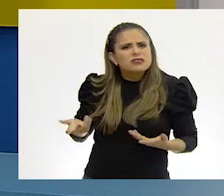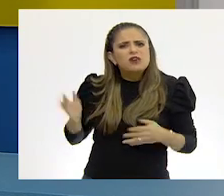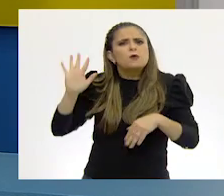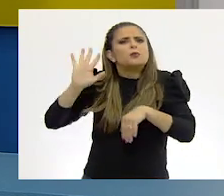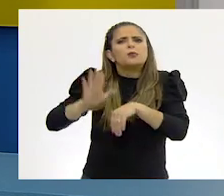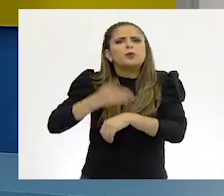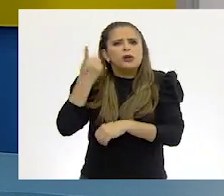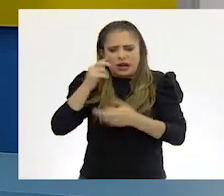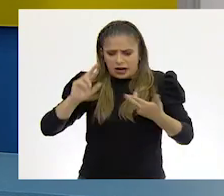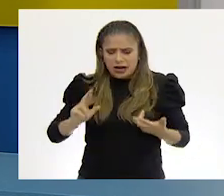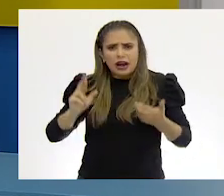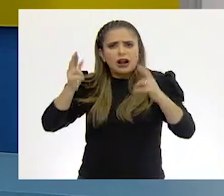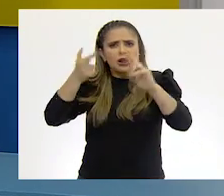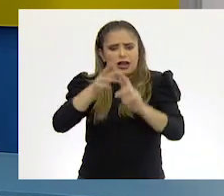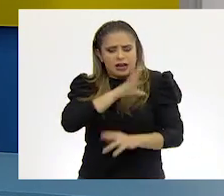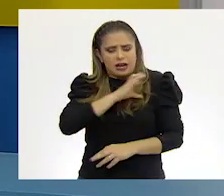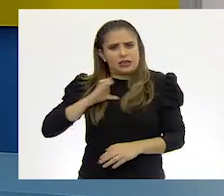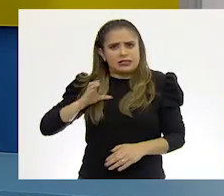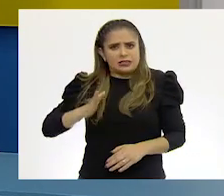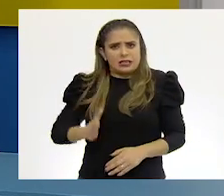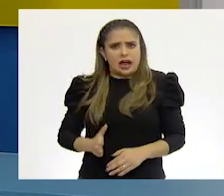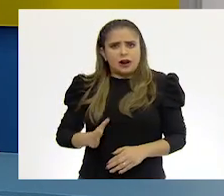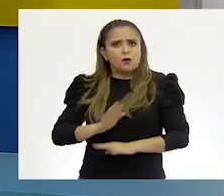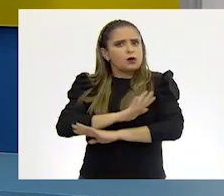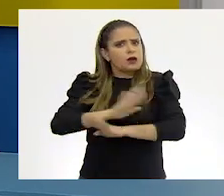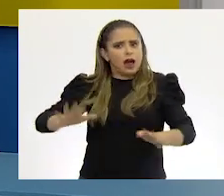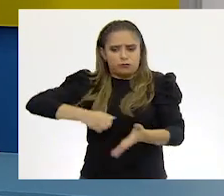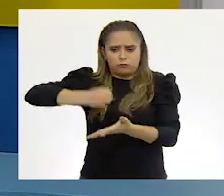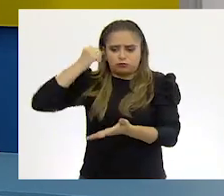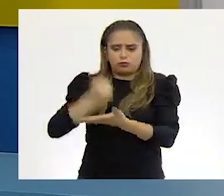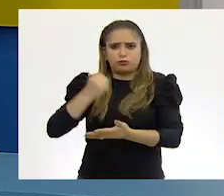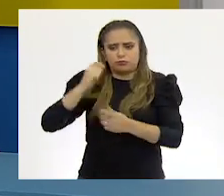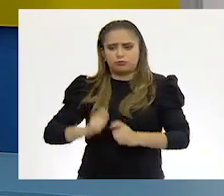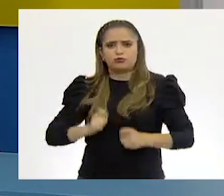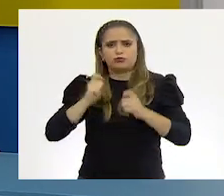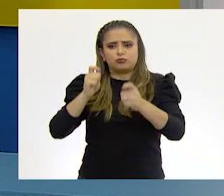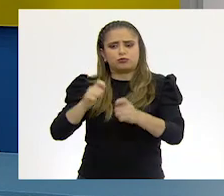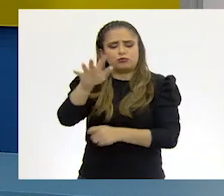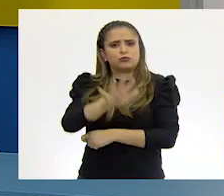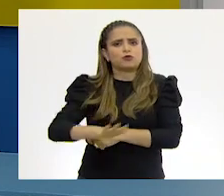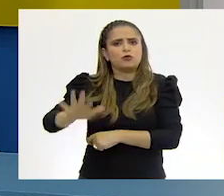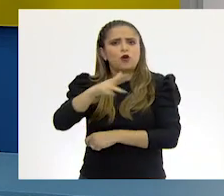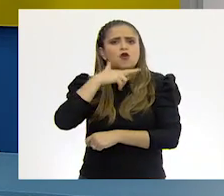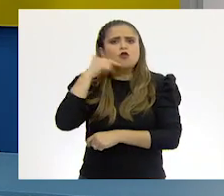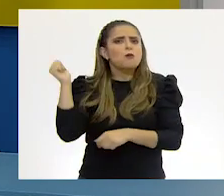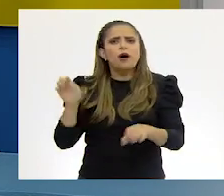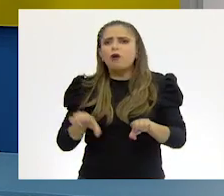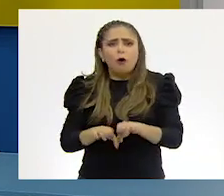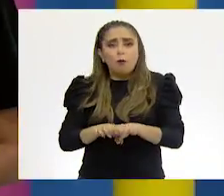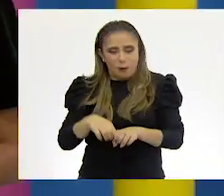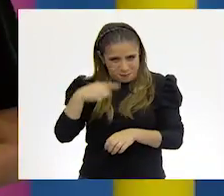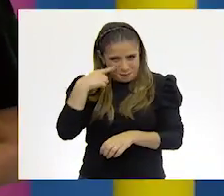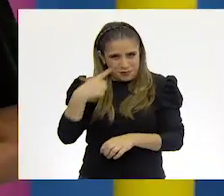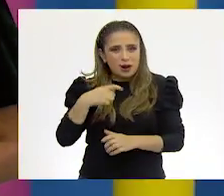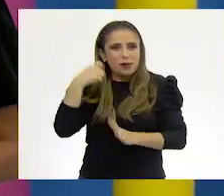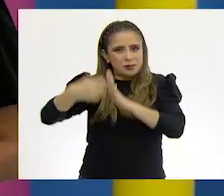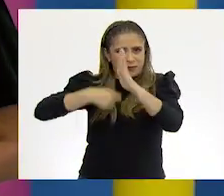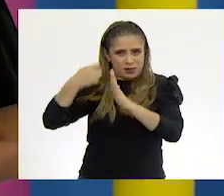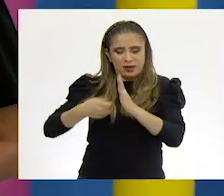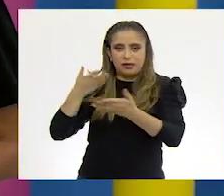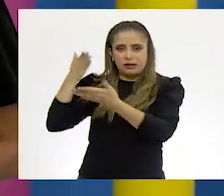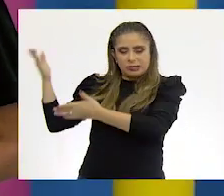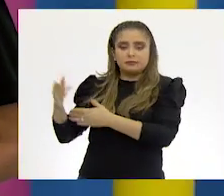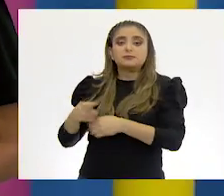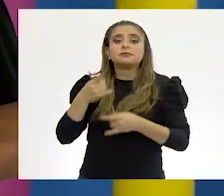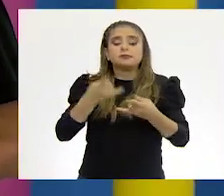en la religión oficial de Roma. Pero antes, veamos el siguiente video, recomendado en nuestro libro de